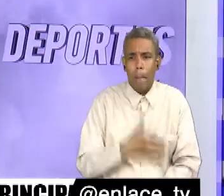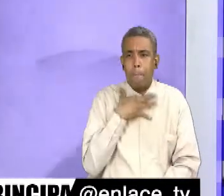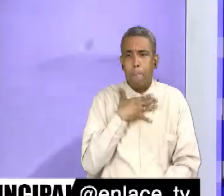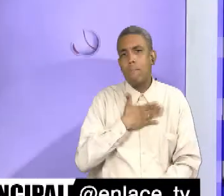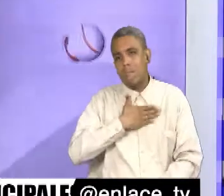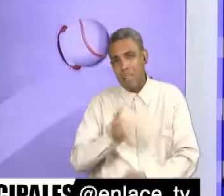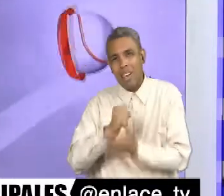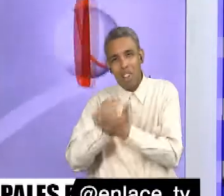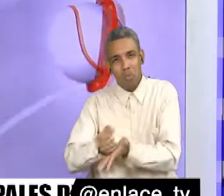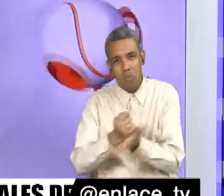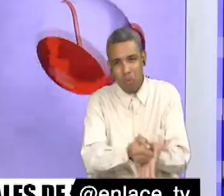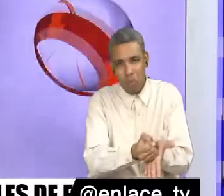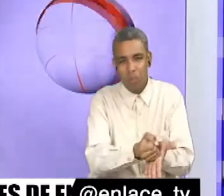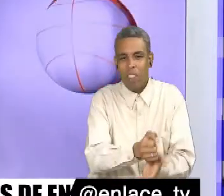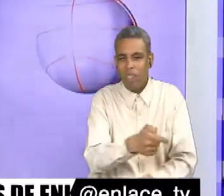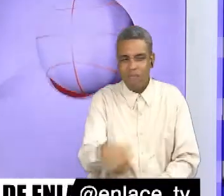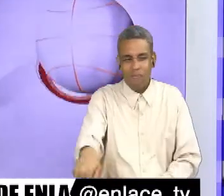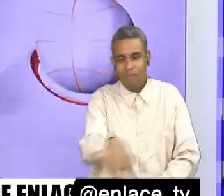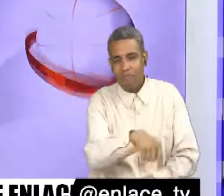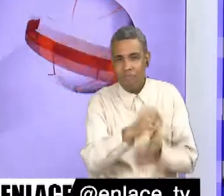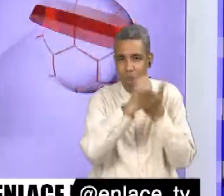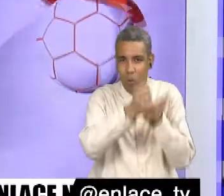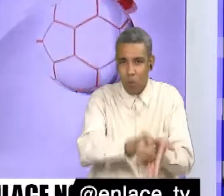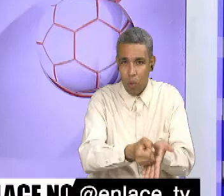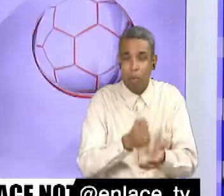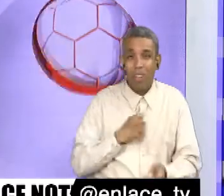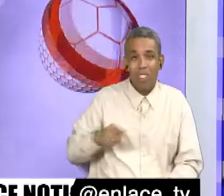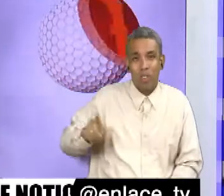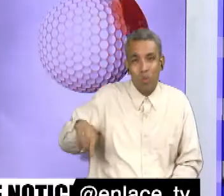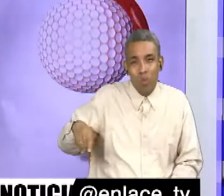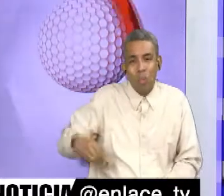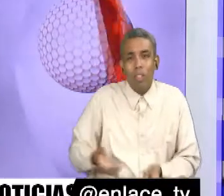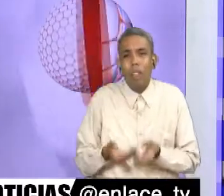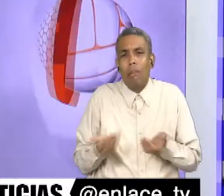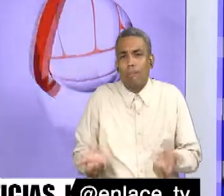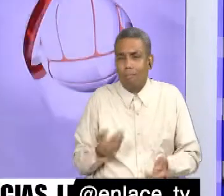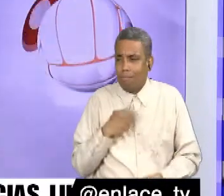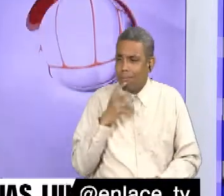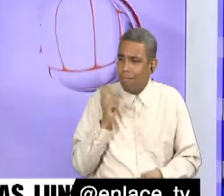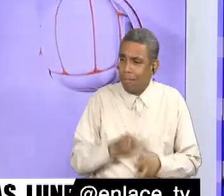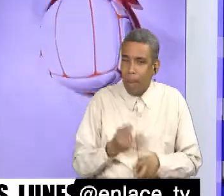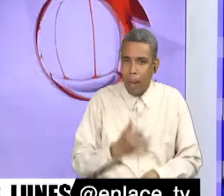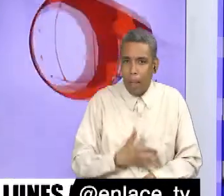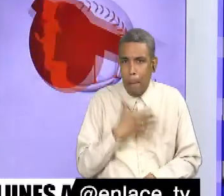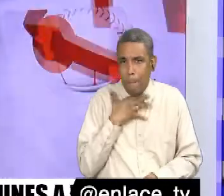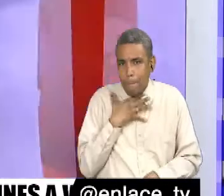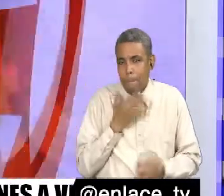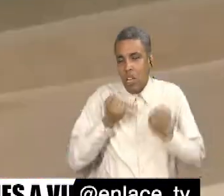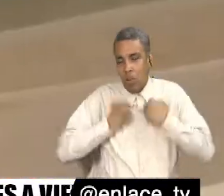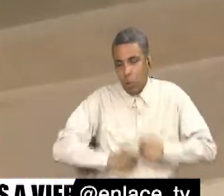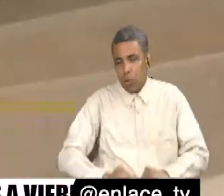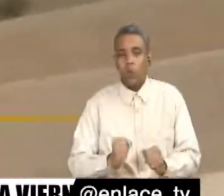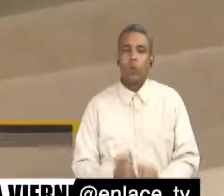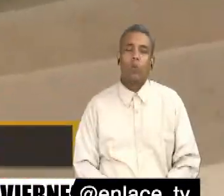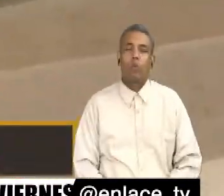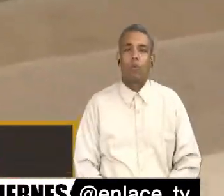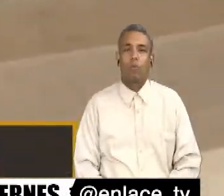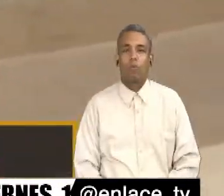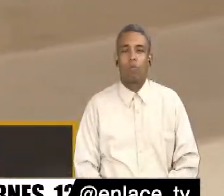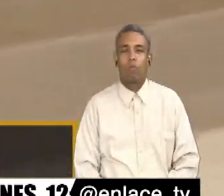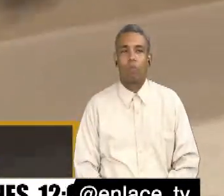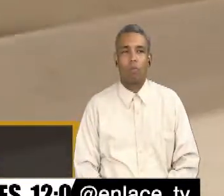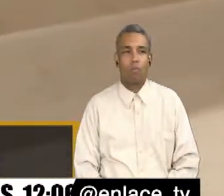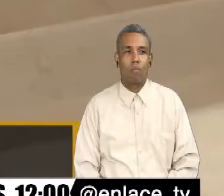Lo difícil de esta escuela es que no cuentan con los implementos ni con los recursos para hacerlo. Las pistas